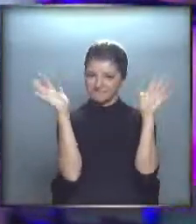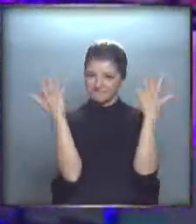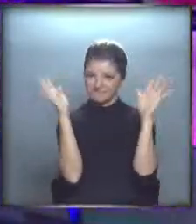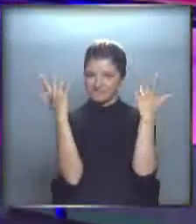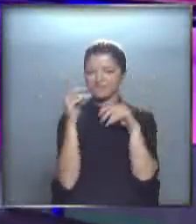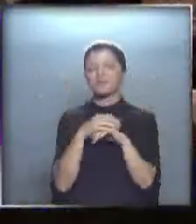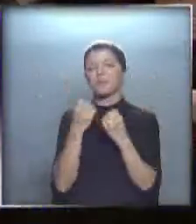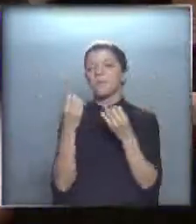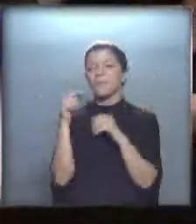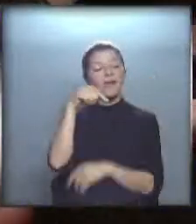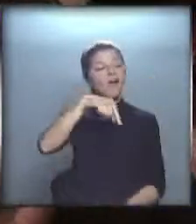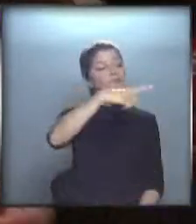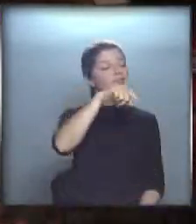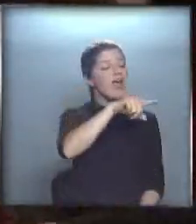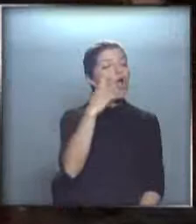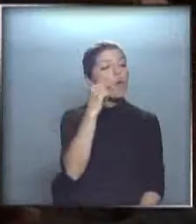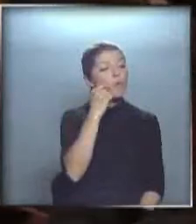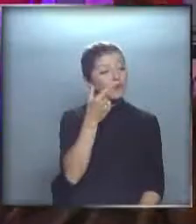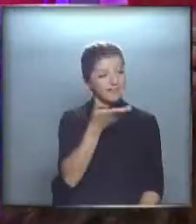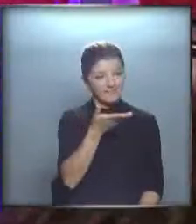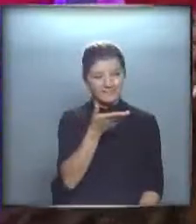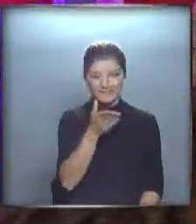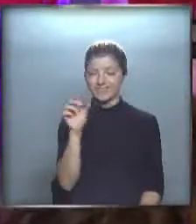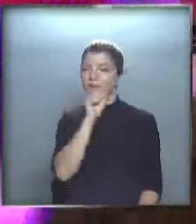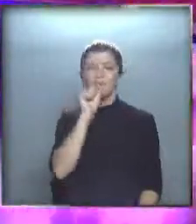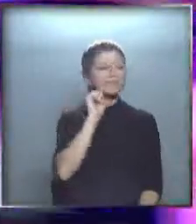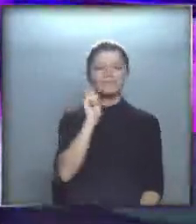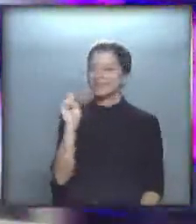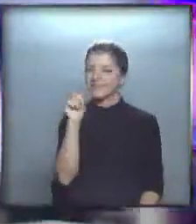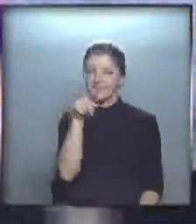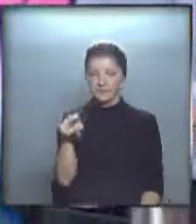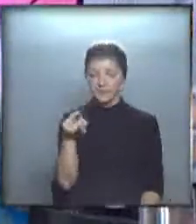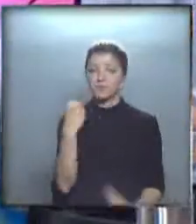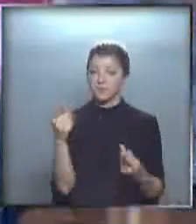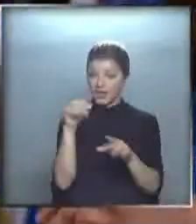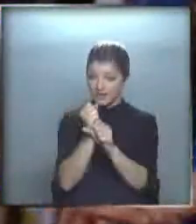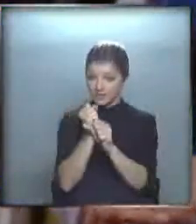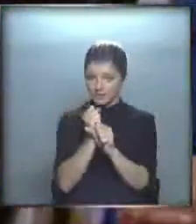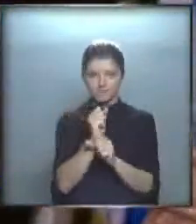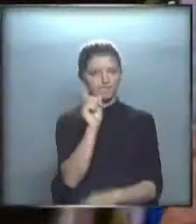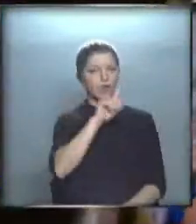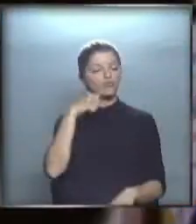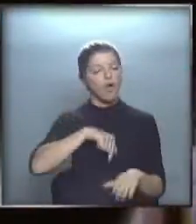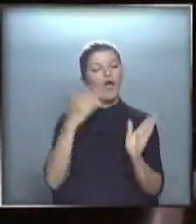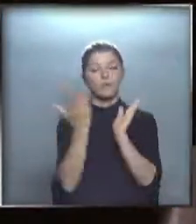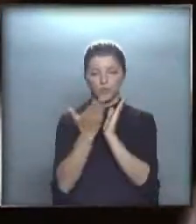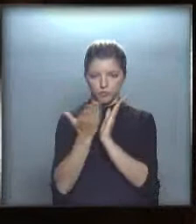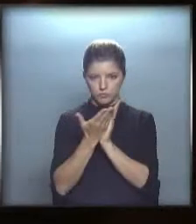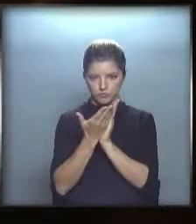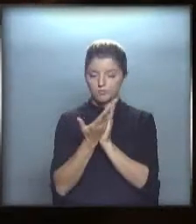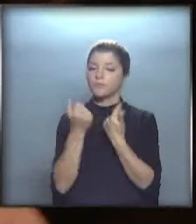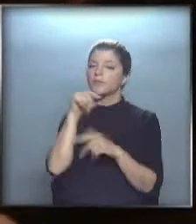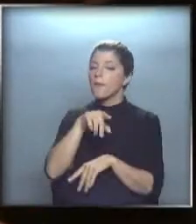acá. Caballero, ¿quién tiene el micrófono acá? ¿Quién tiene el micrófono? ¿Usted está trabajando? No, estoy estudiando. Está estudiando. ¿Siente